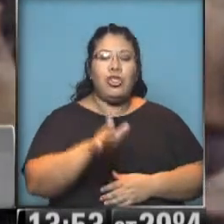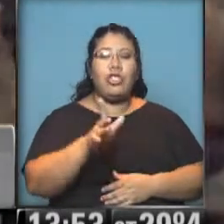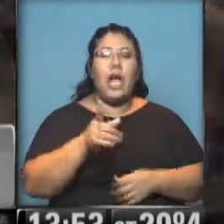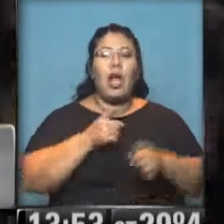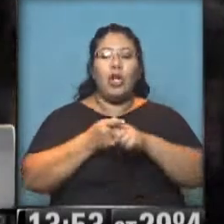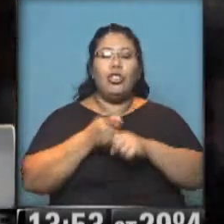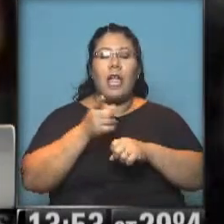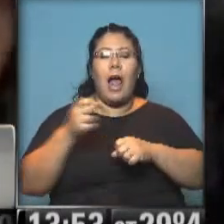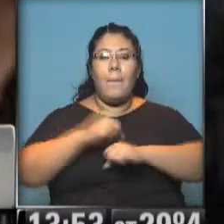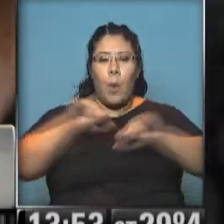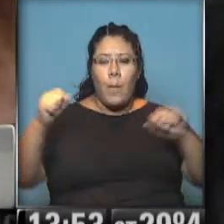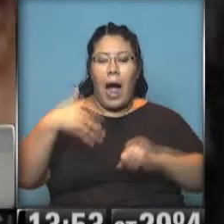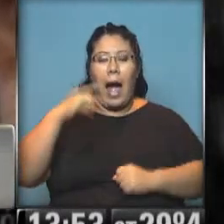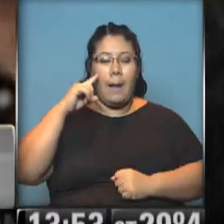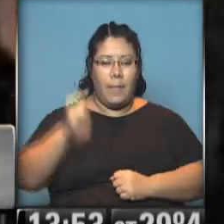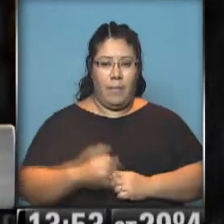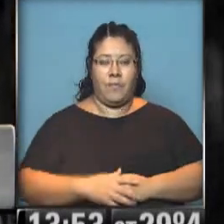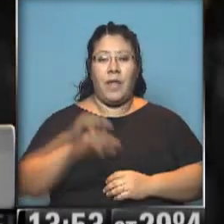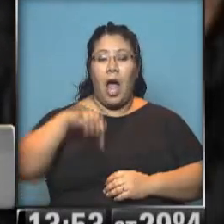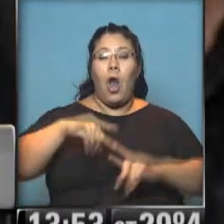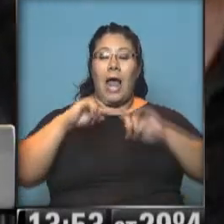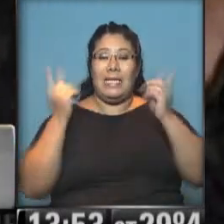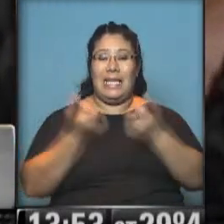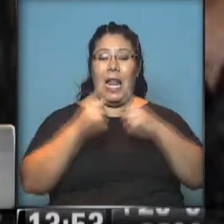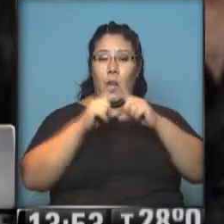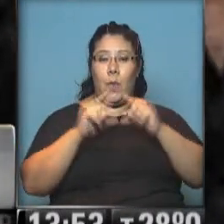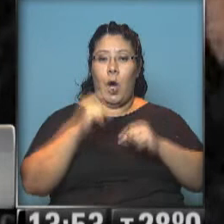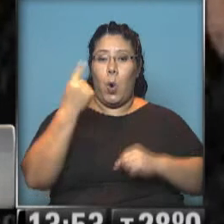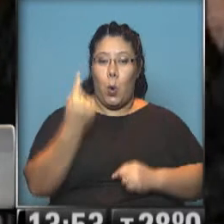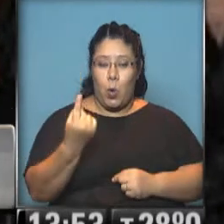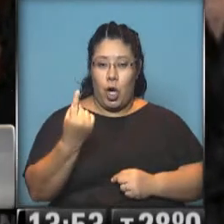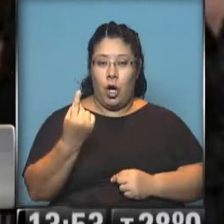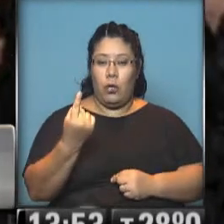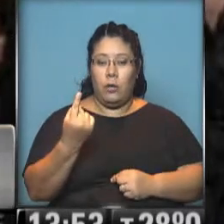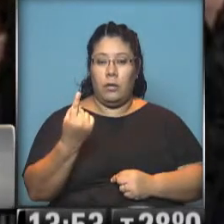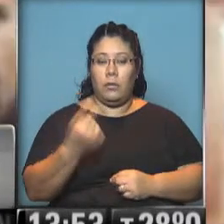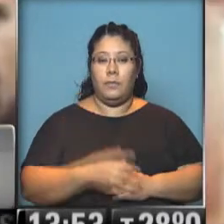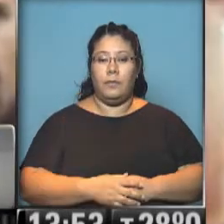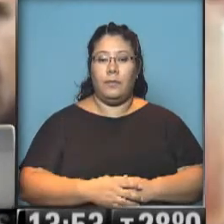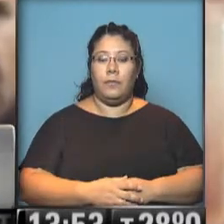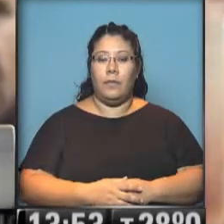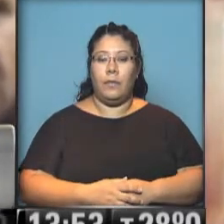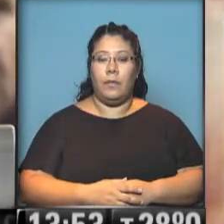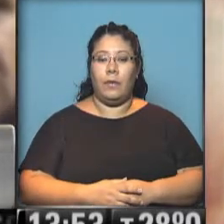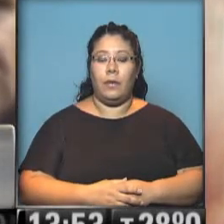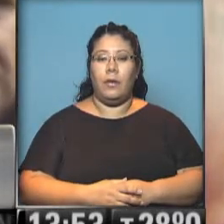la AMIA. Ahora, la Sala 1 de la Cámara, la misma que declaró la inconstitucionalidad del memorando,